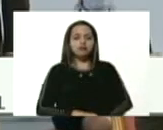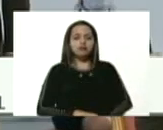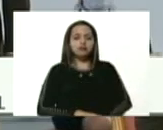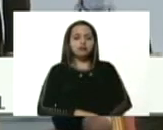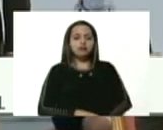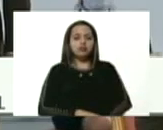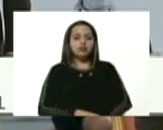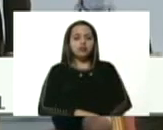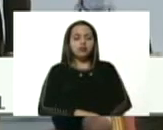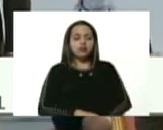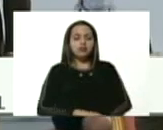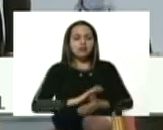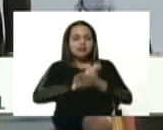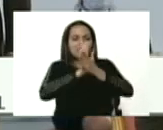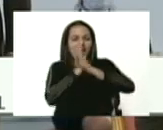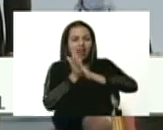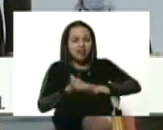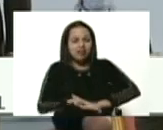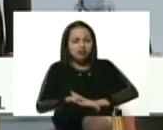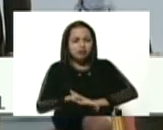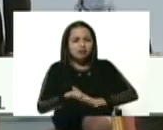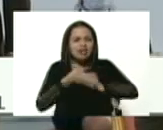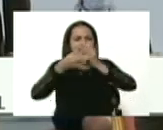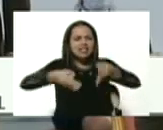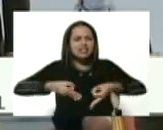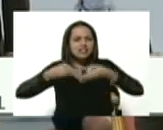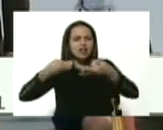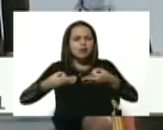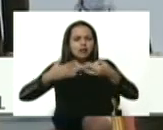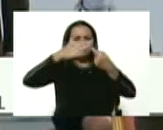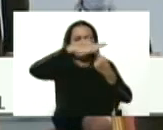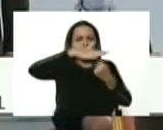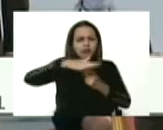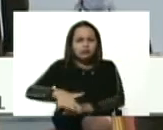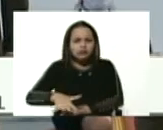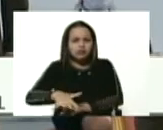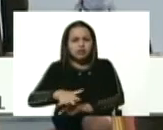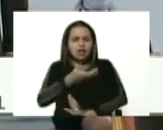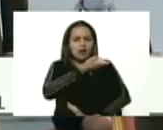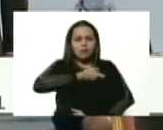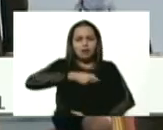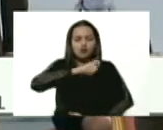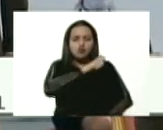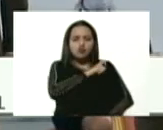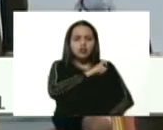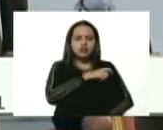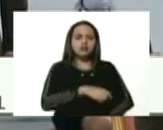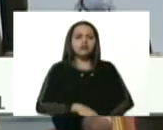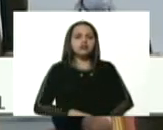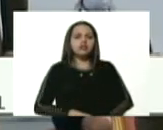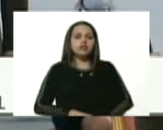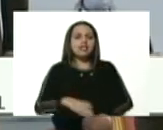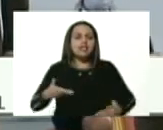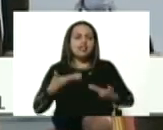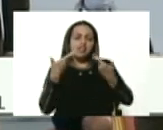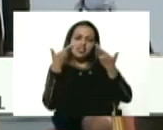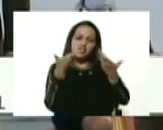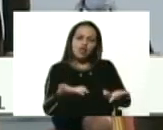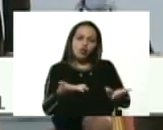enterró para siempre la dominación imperial española y dejó